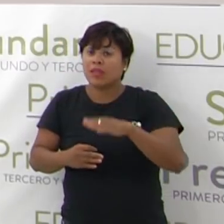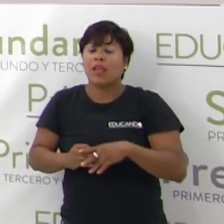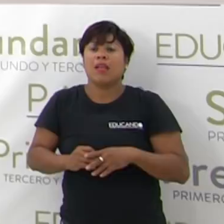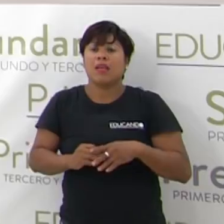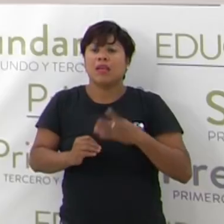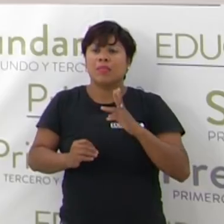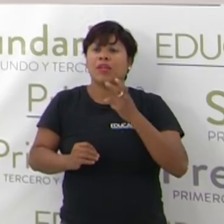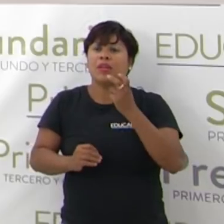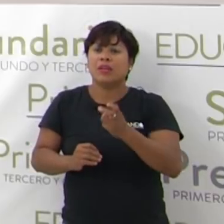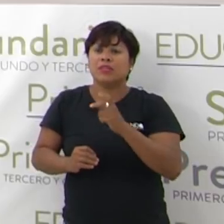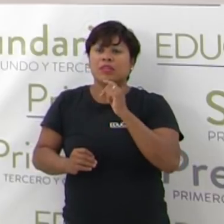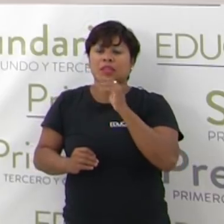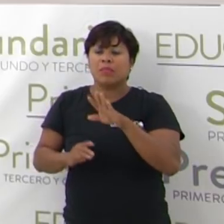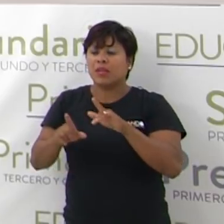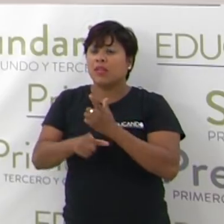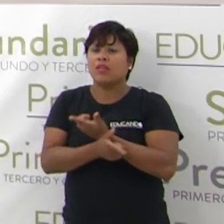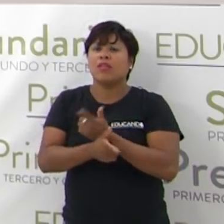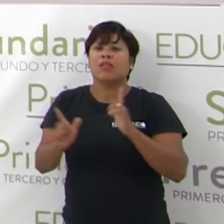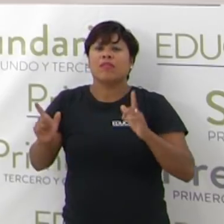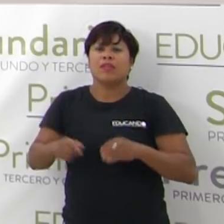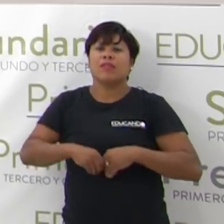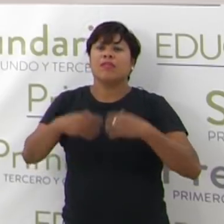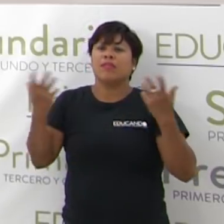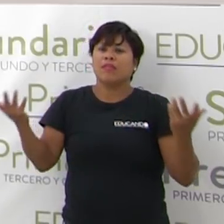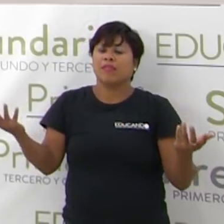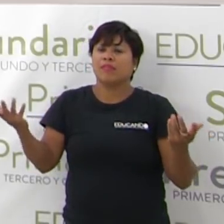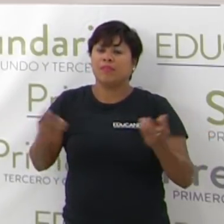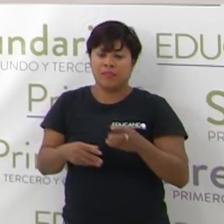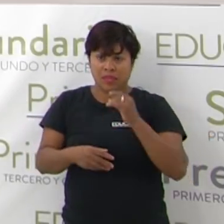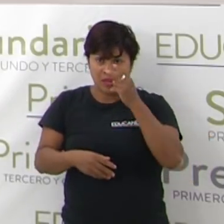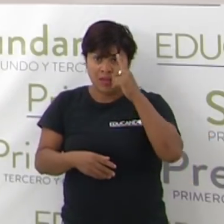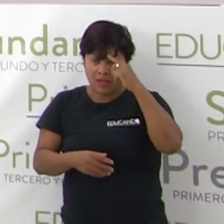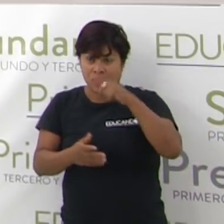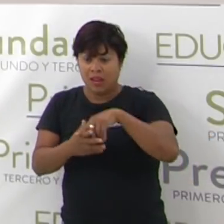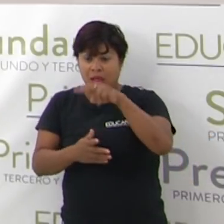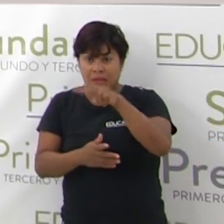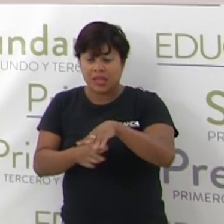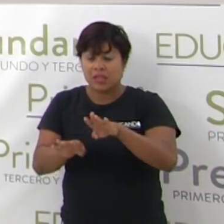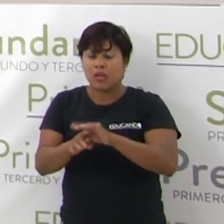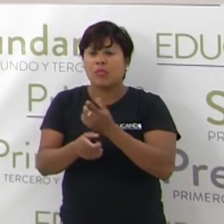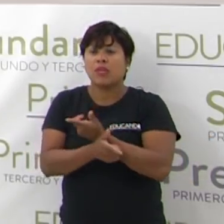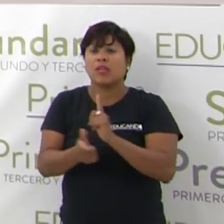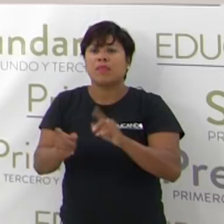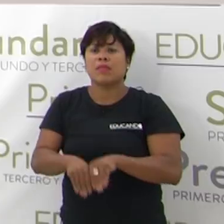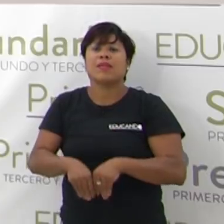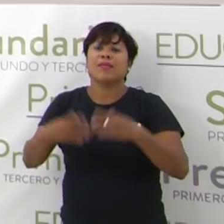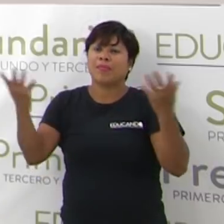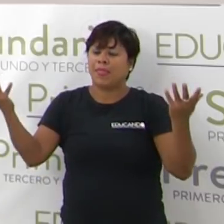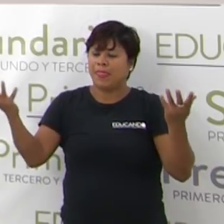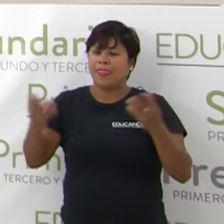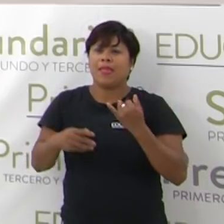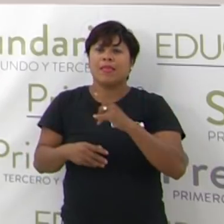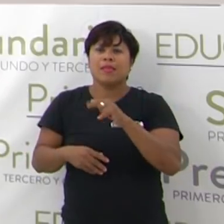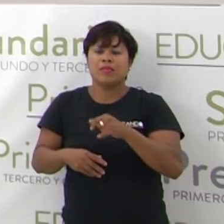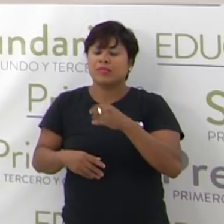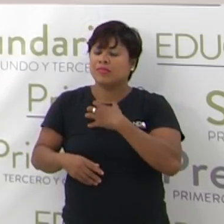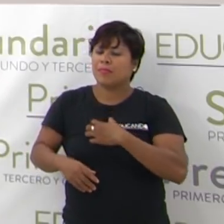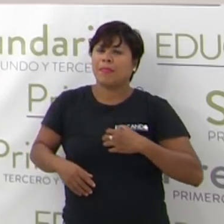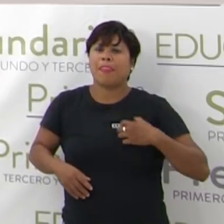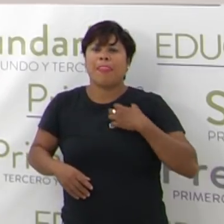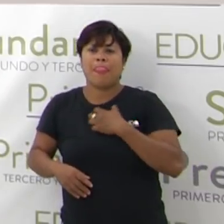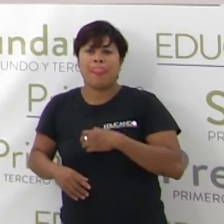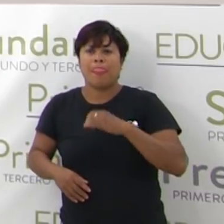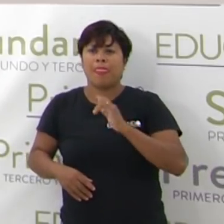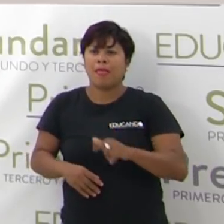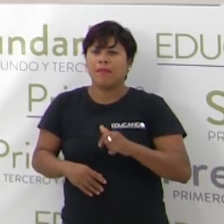eso no ayudó porque también lo liberó. Fíjense que las verdades liberan, ¿verdad? Lo liberó y después se puso muy contento y